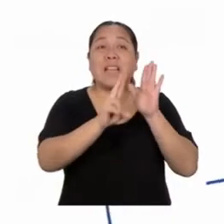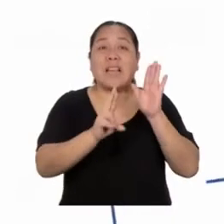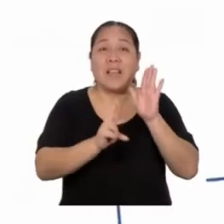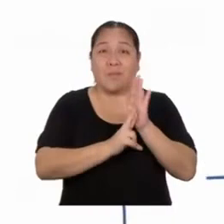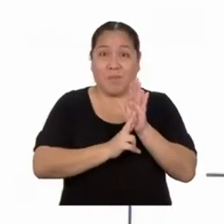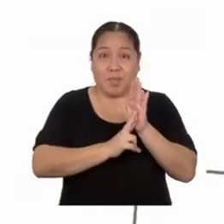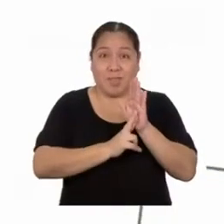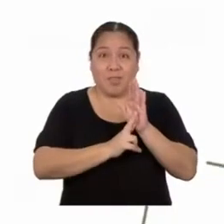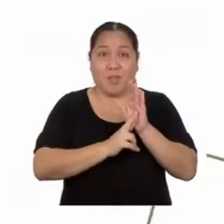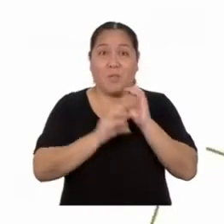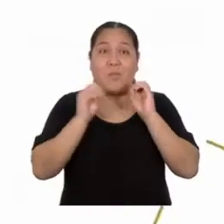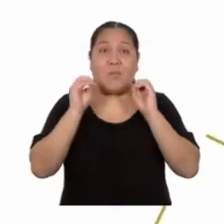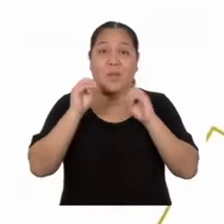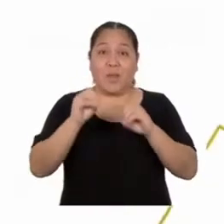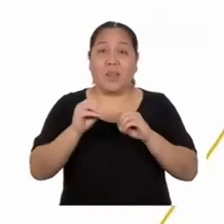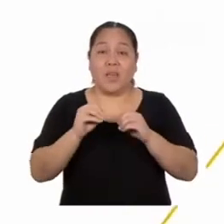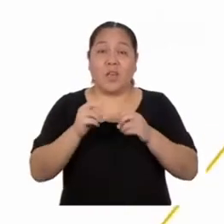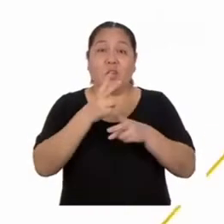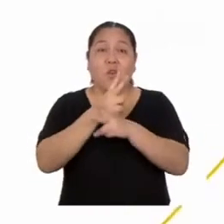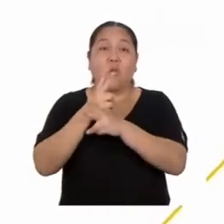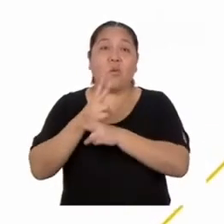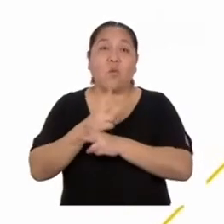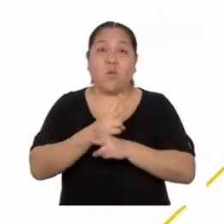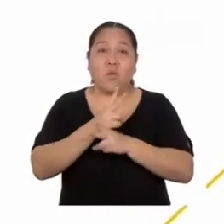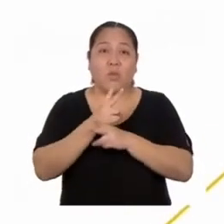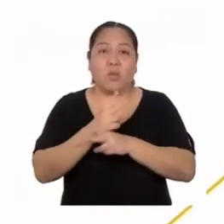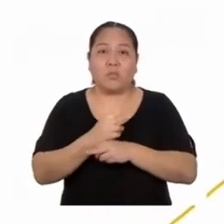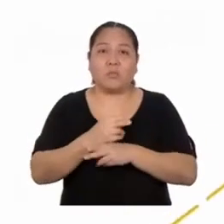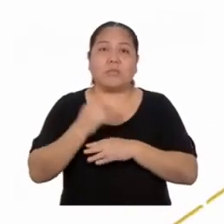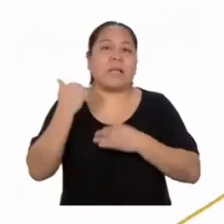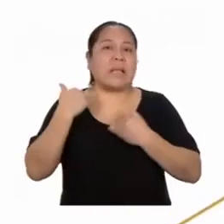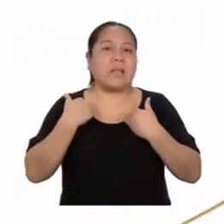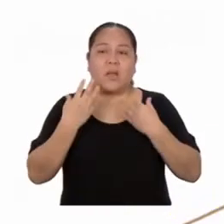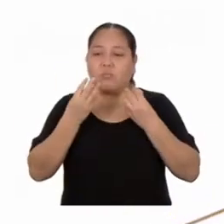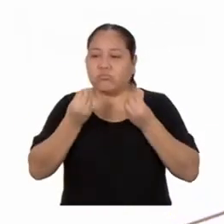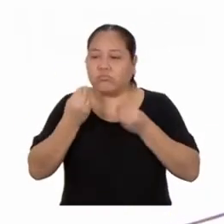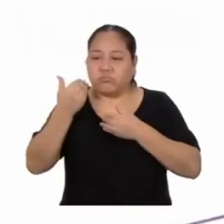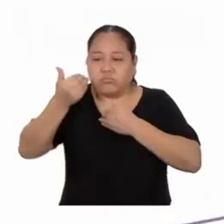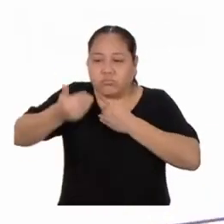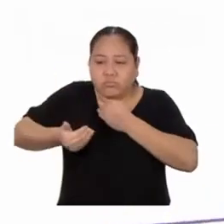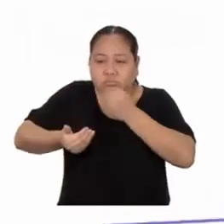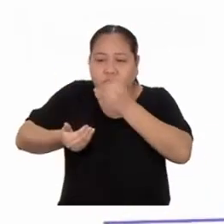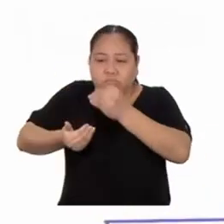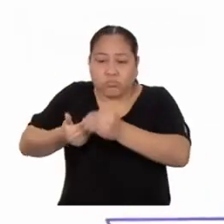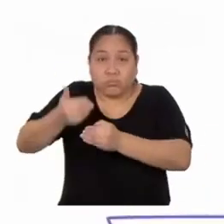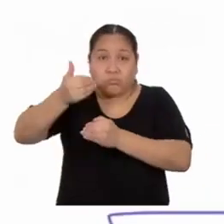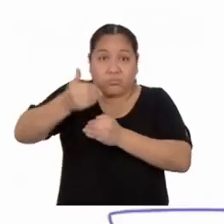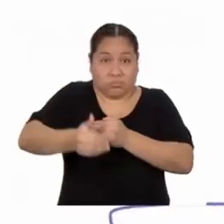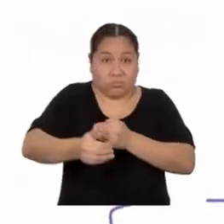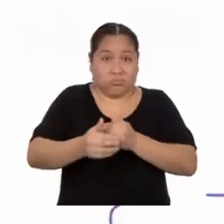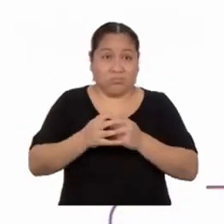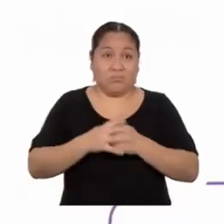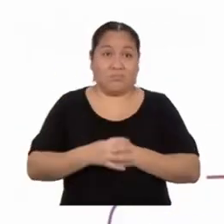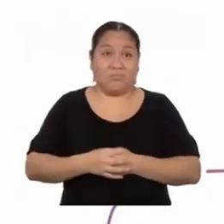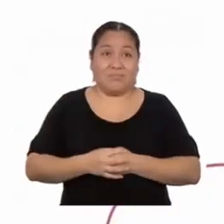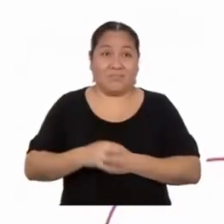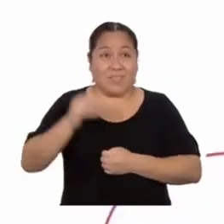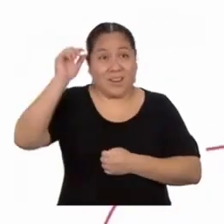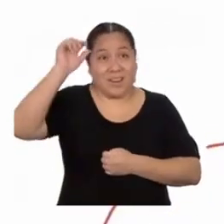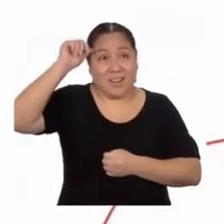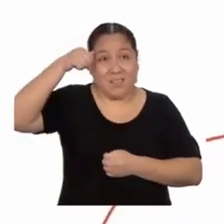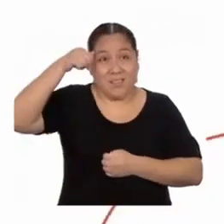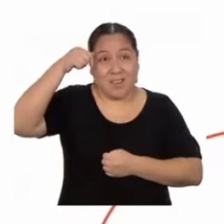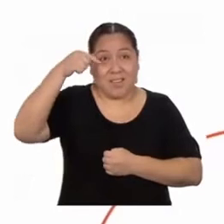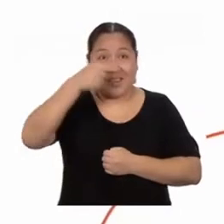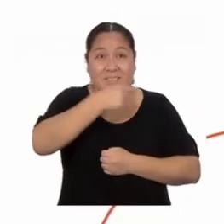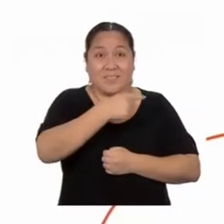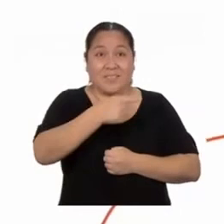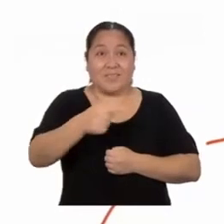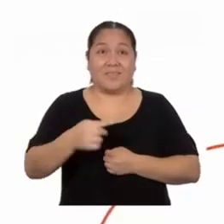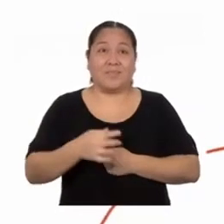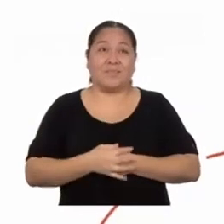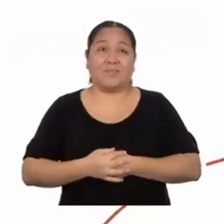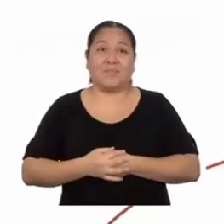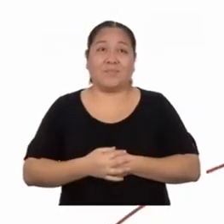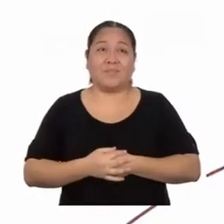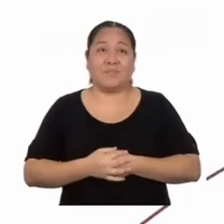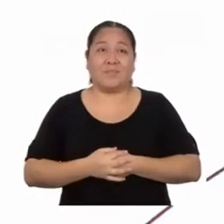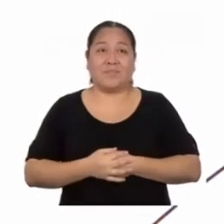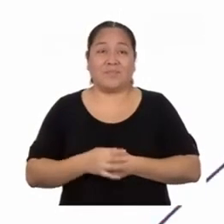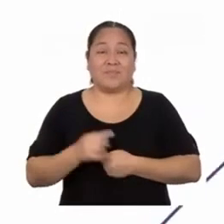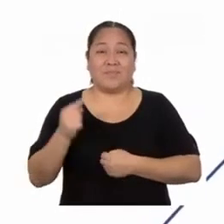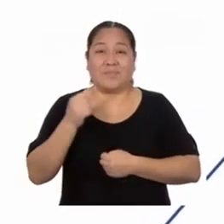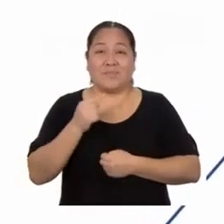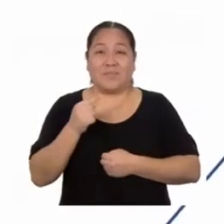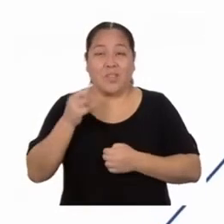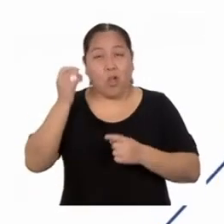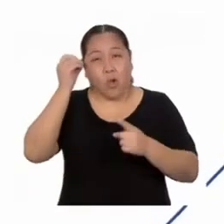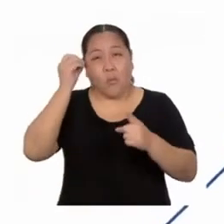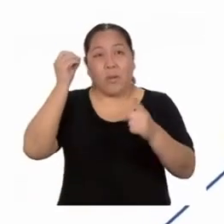cuidado, que a su vez contenía varios pasos a seguir. ¿Se acuerdan? Ahí están en pantalla. El objetivo de